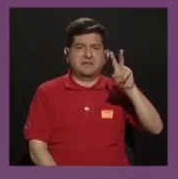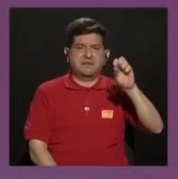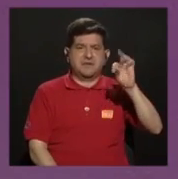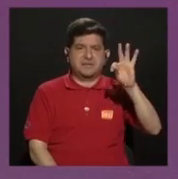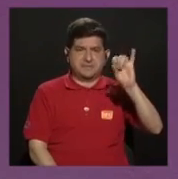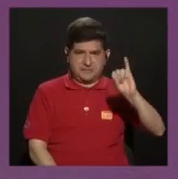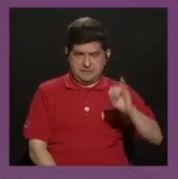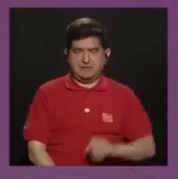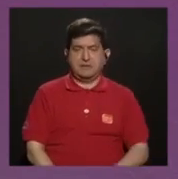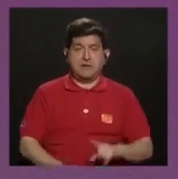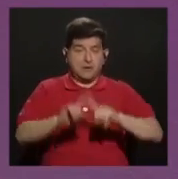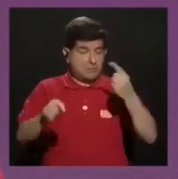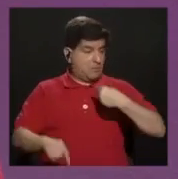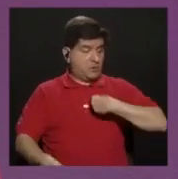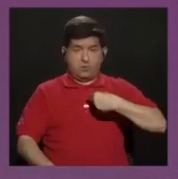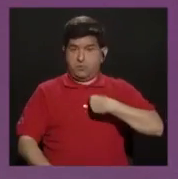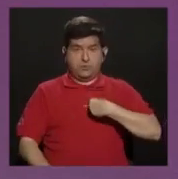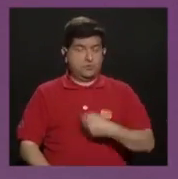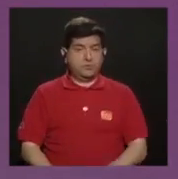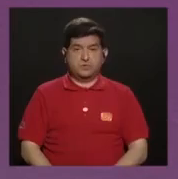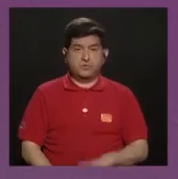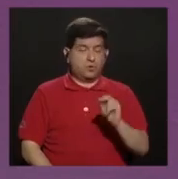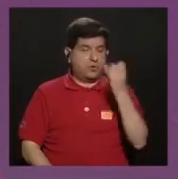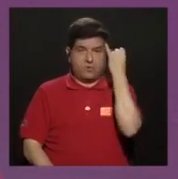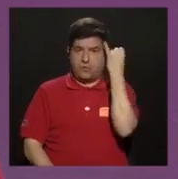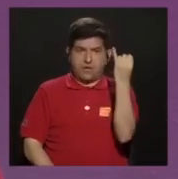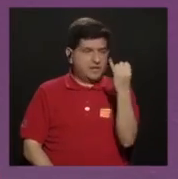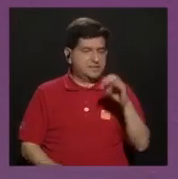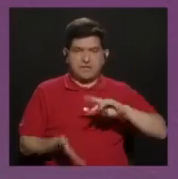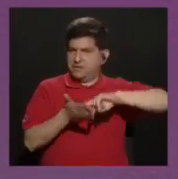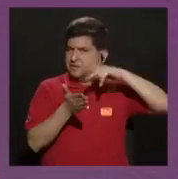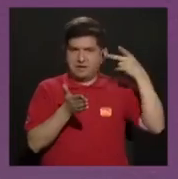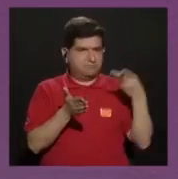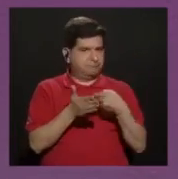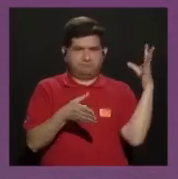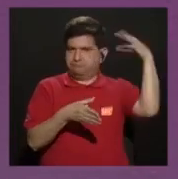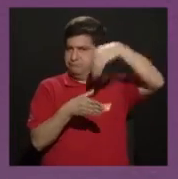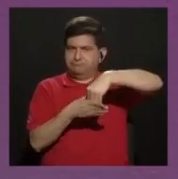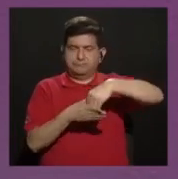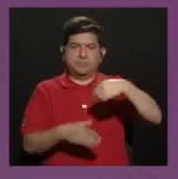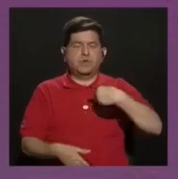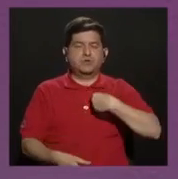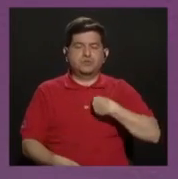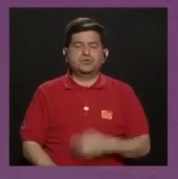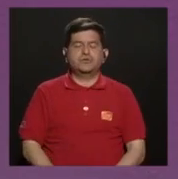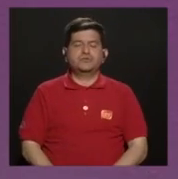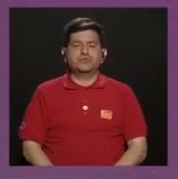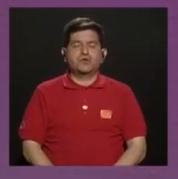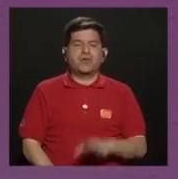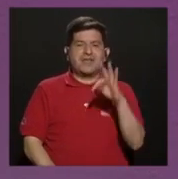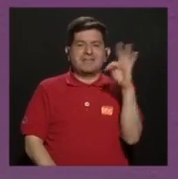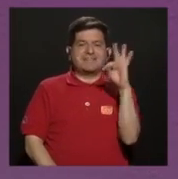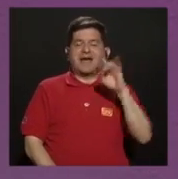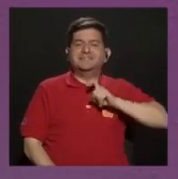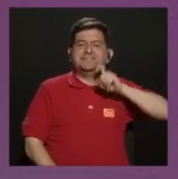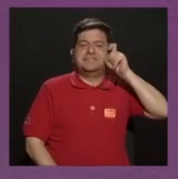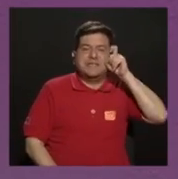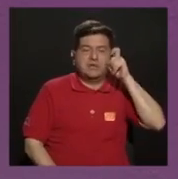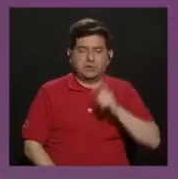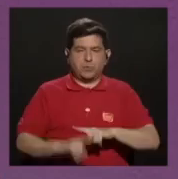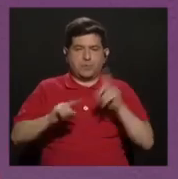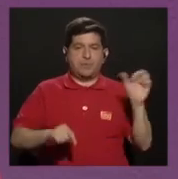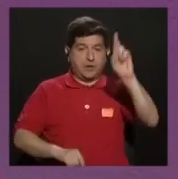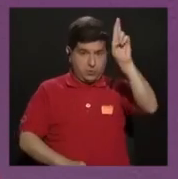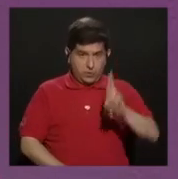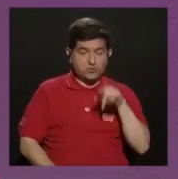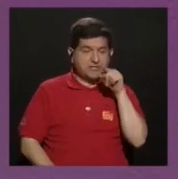qué. Es decir, yo no estoy, digamos, un ejemplo en el concepto de travesti, porque yo soy una transgénero. Es decir, pero acá en Costa